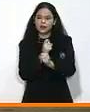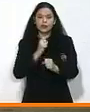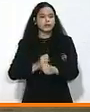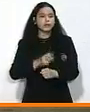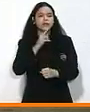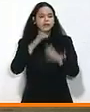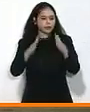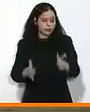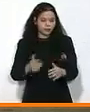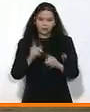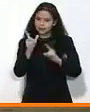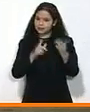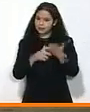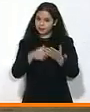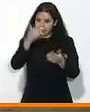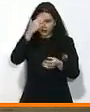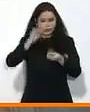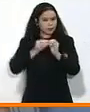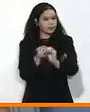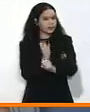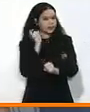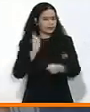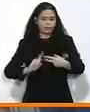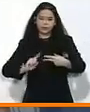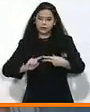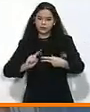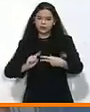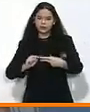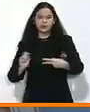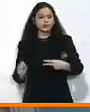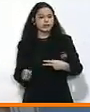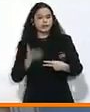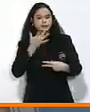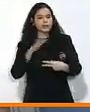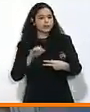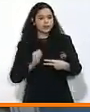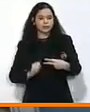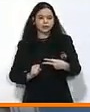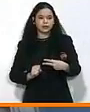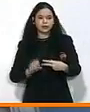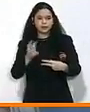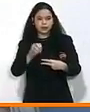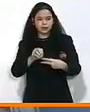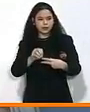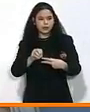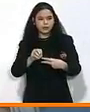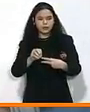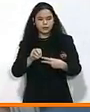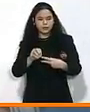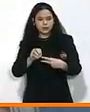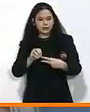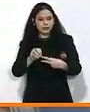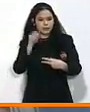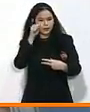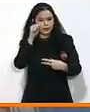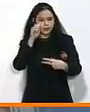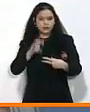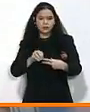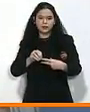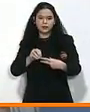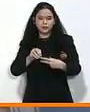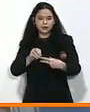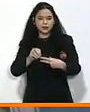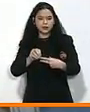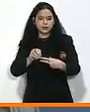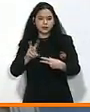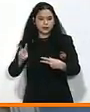ganes. A lo Catracho viene su primer número ganador y su primer dígito. Suerte, porque este es el 0. Segundo dígito, atentos,